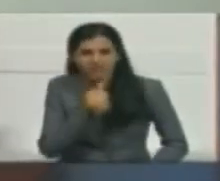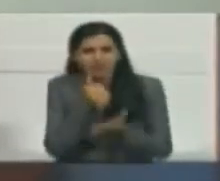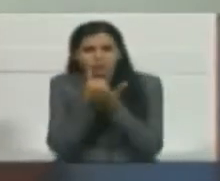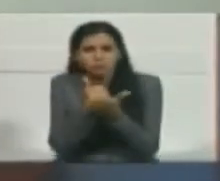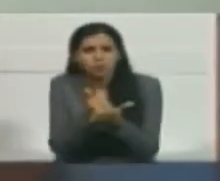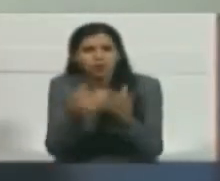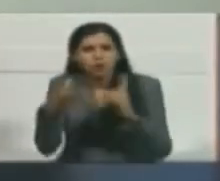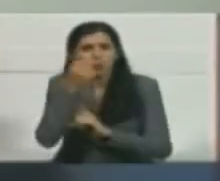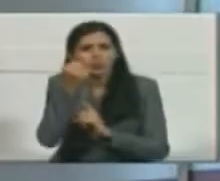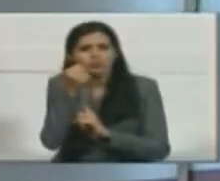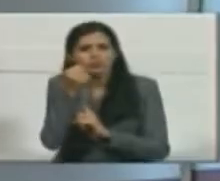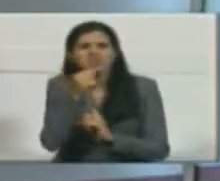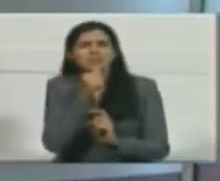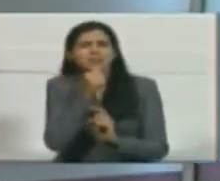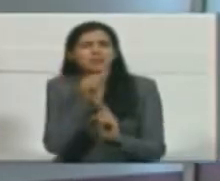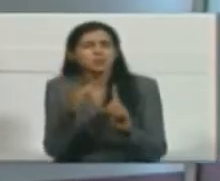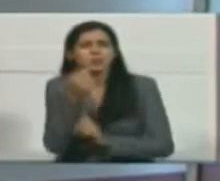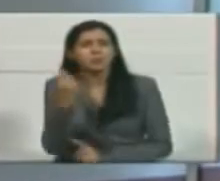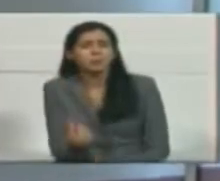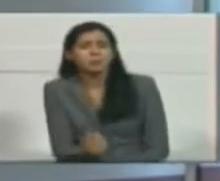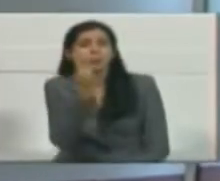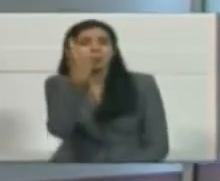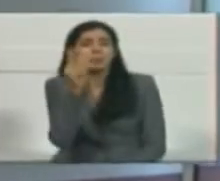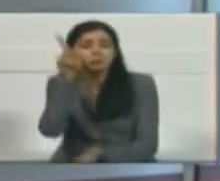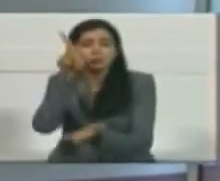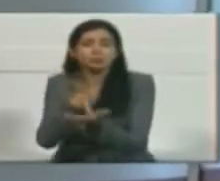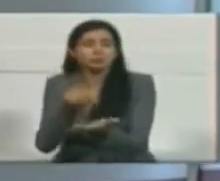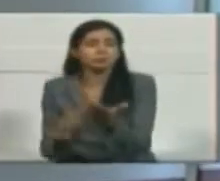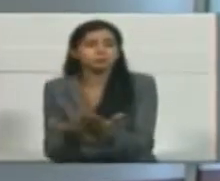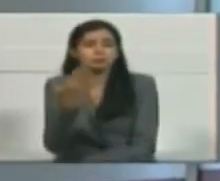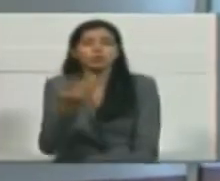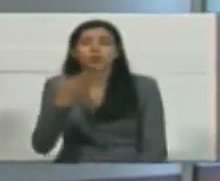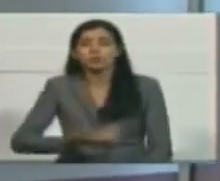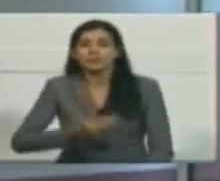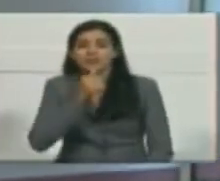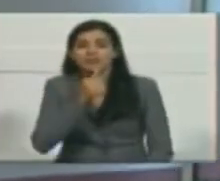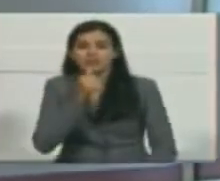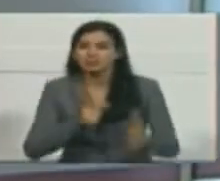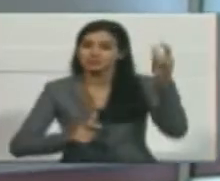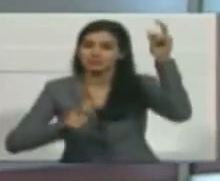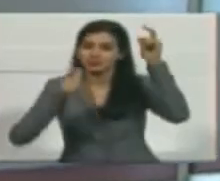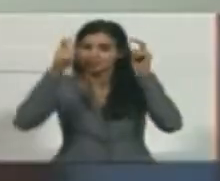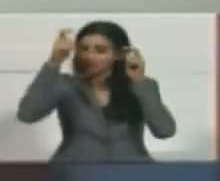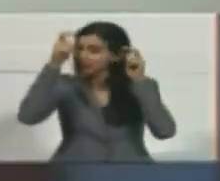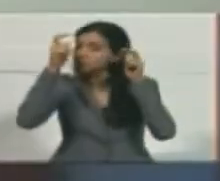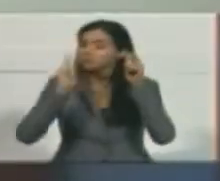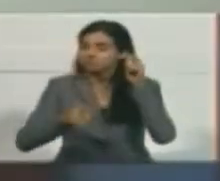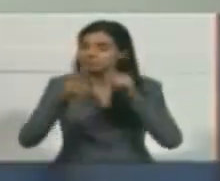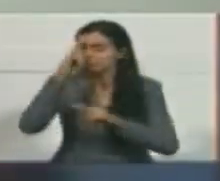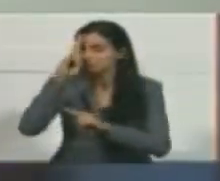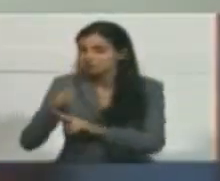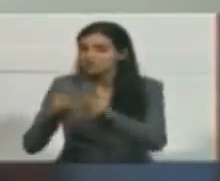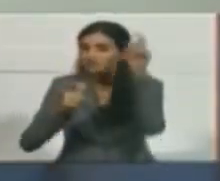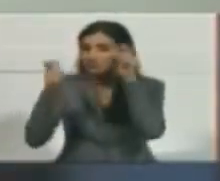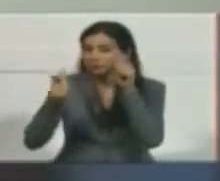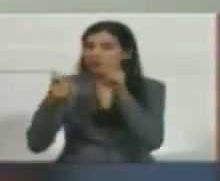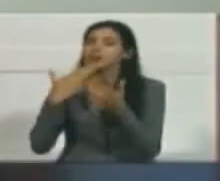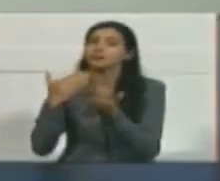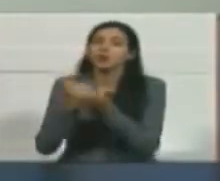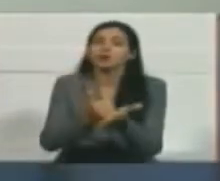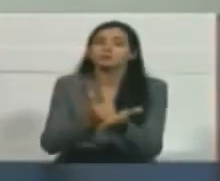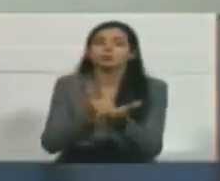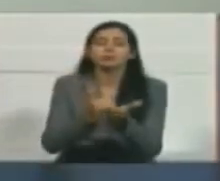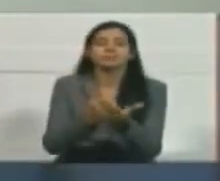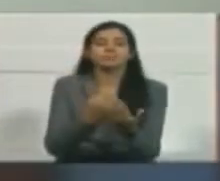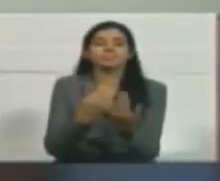hiciera realidad, uno de los actores fundamentales, protagonista principal, es Hugo Rafael Chávez Frías. Hay que decirlo,